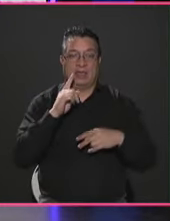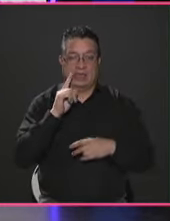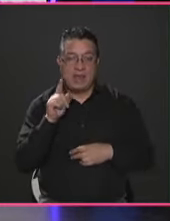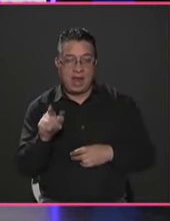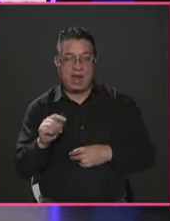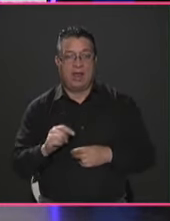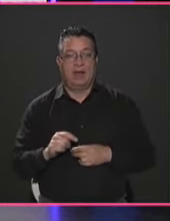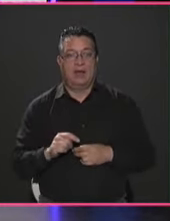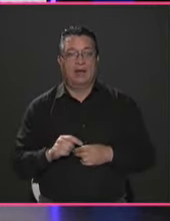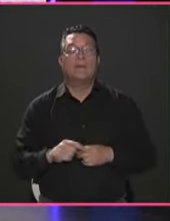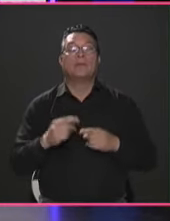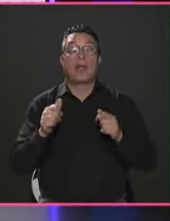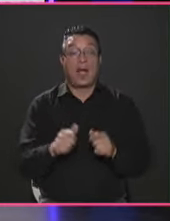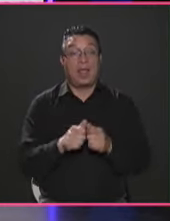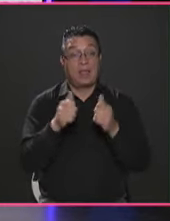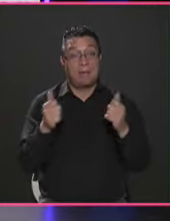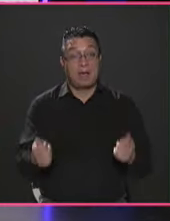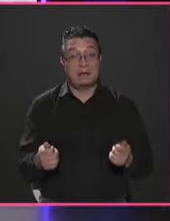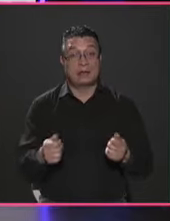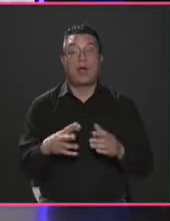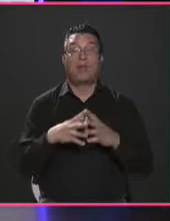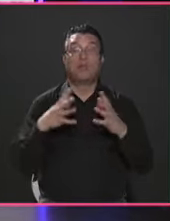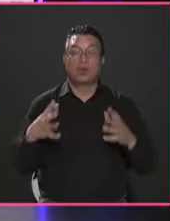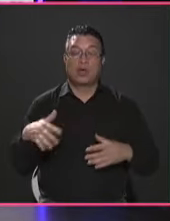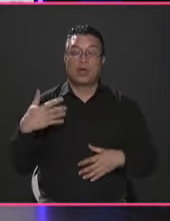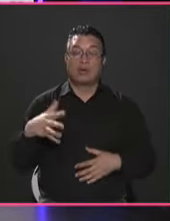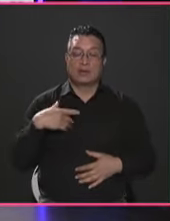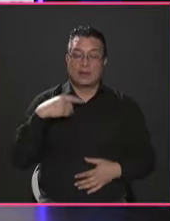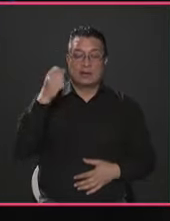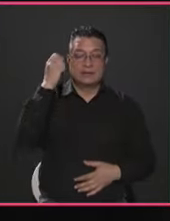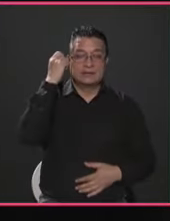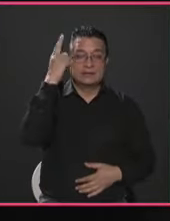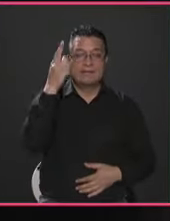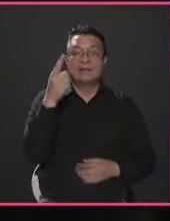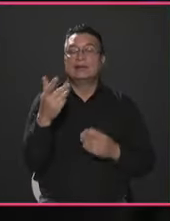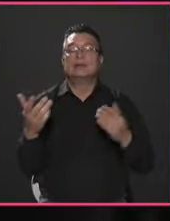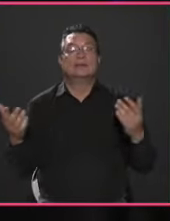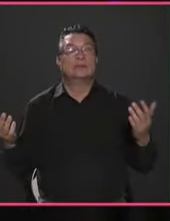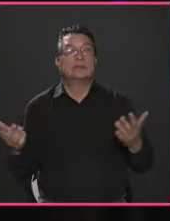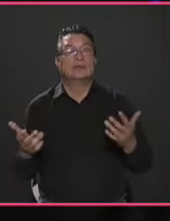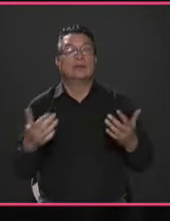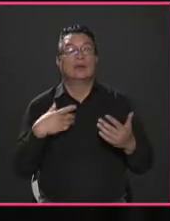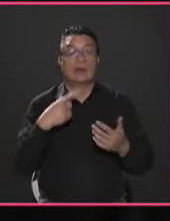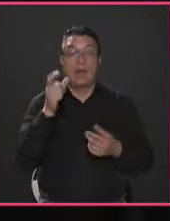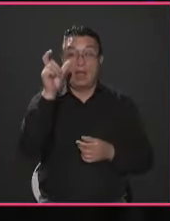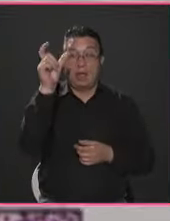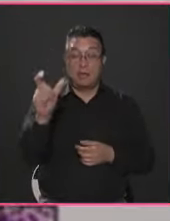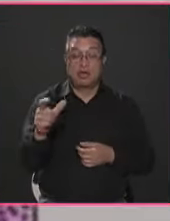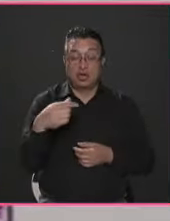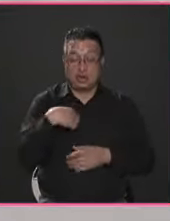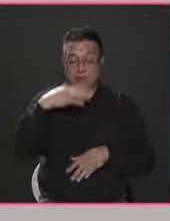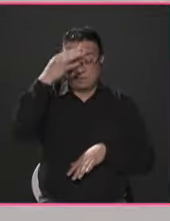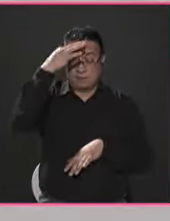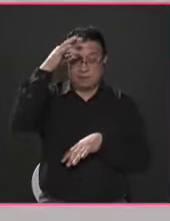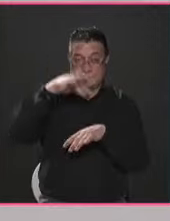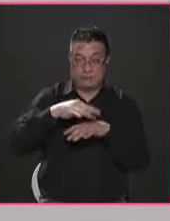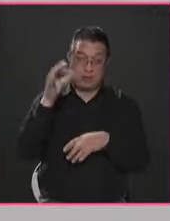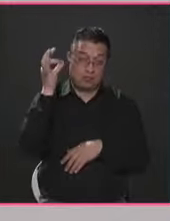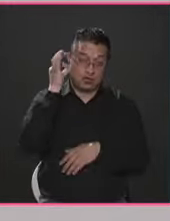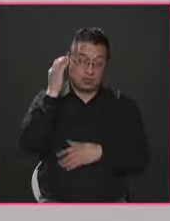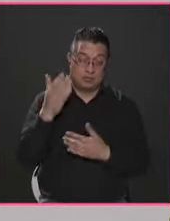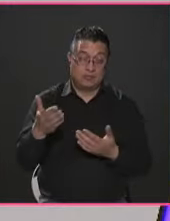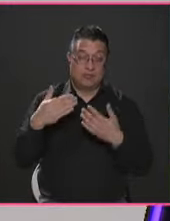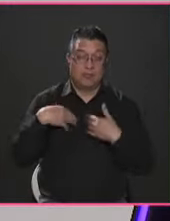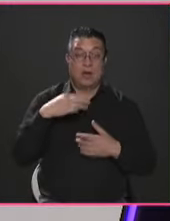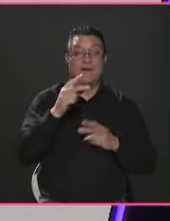ADN además es super importante saber de que desde que se Desde que la persona se infecta de que la mujer se infecta con virus